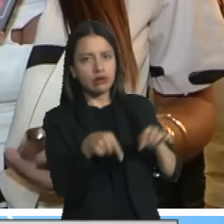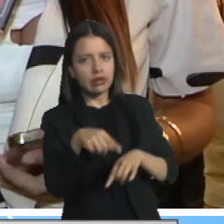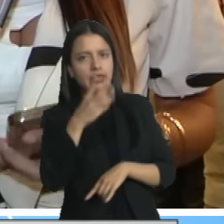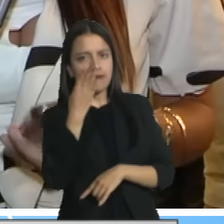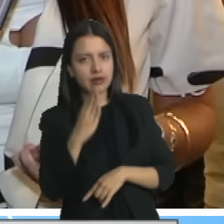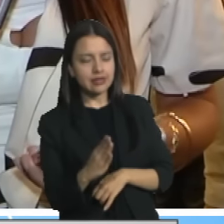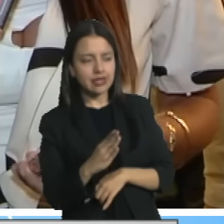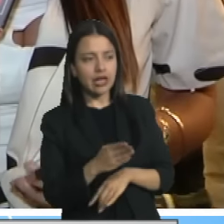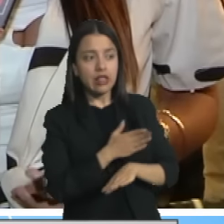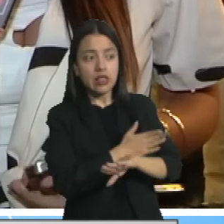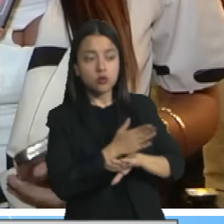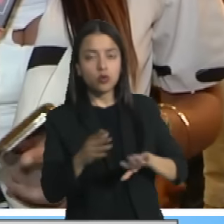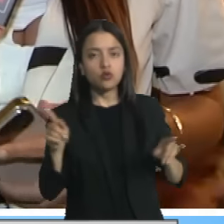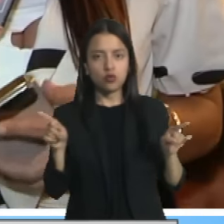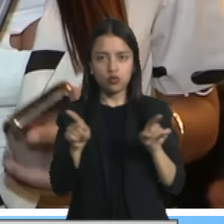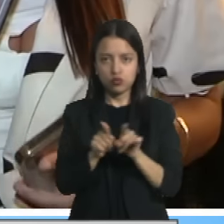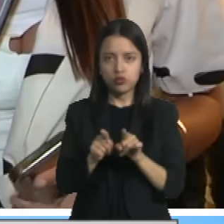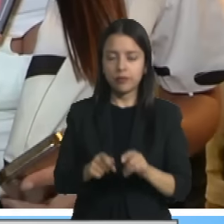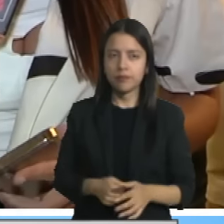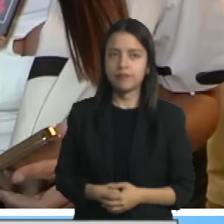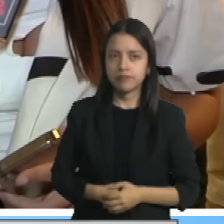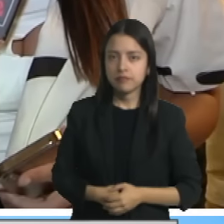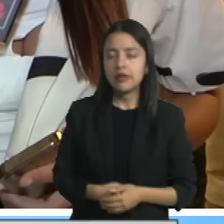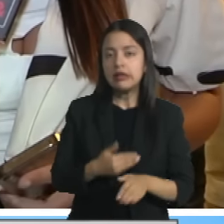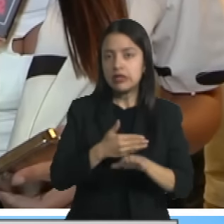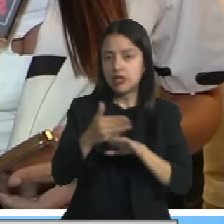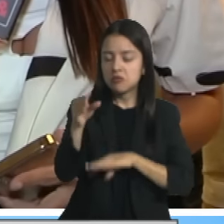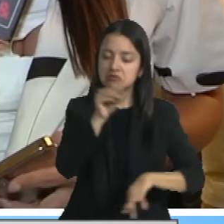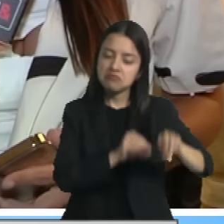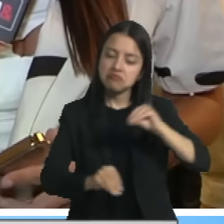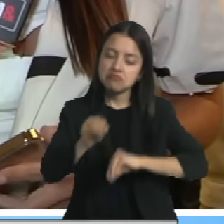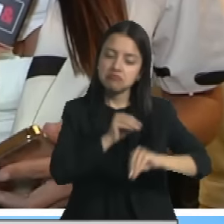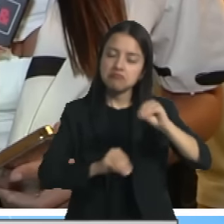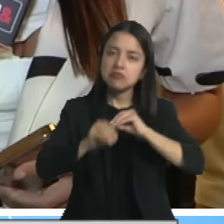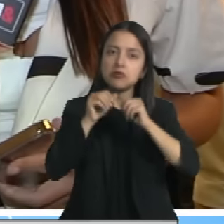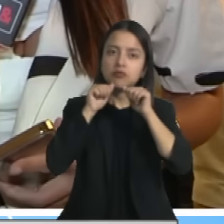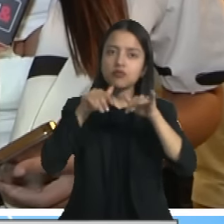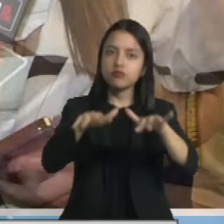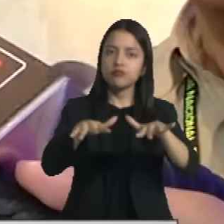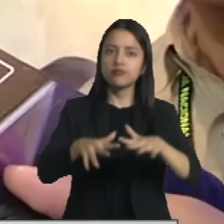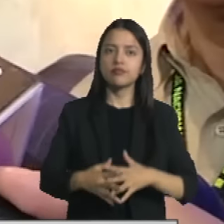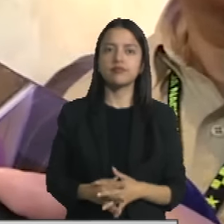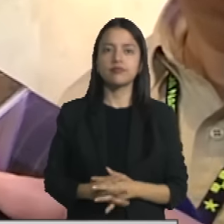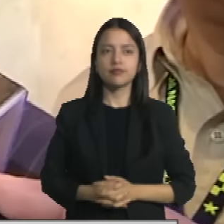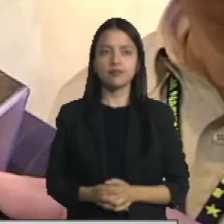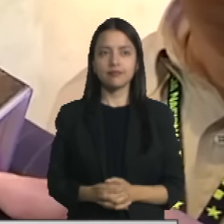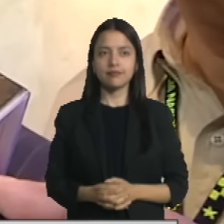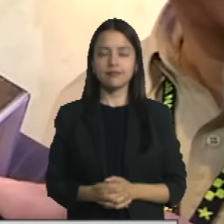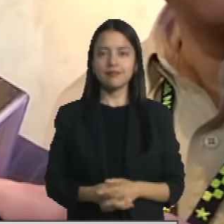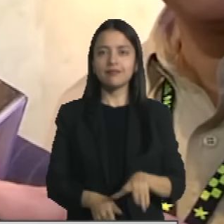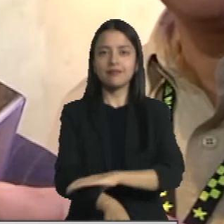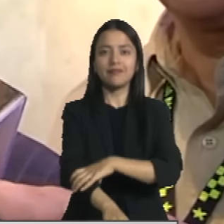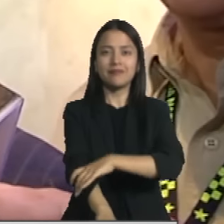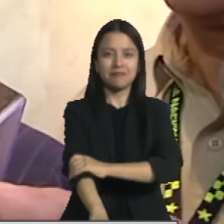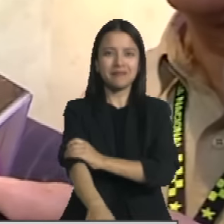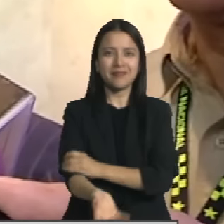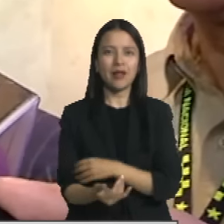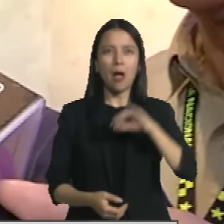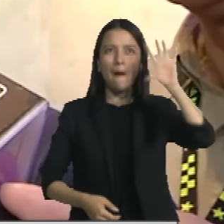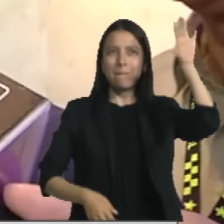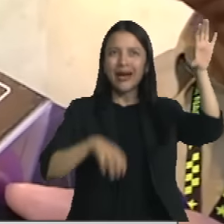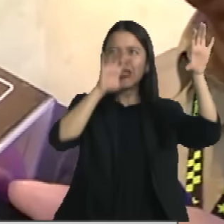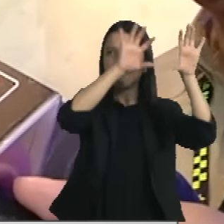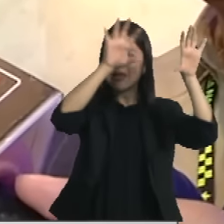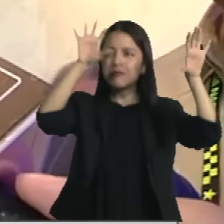Brasil. Posteriormente se sacará un comunicado referente a esto. La gran mayoría de países ve con